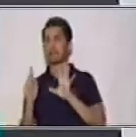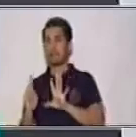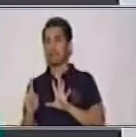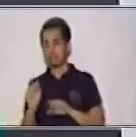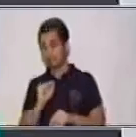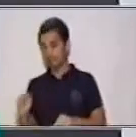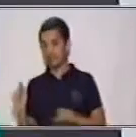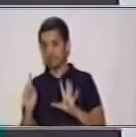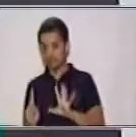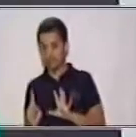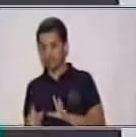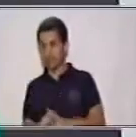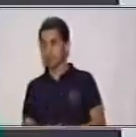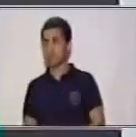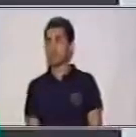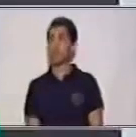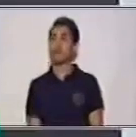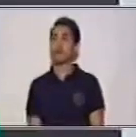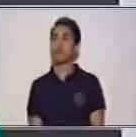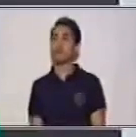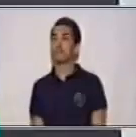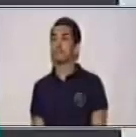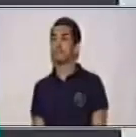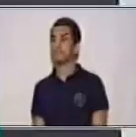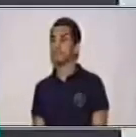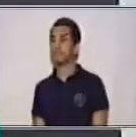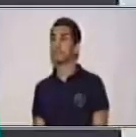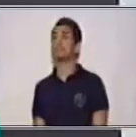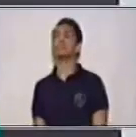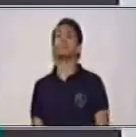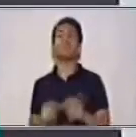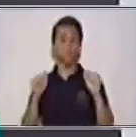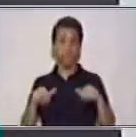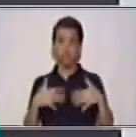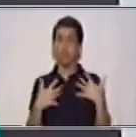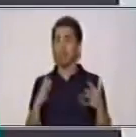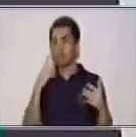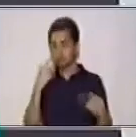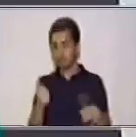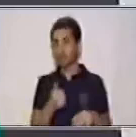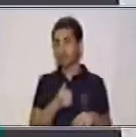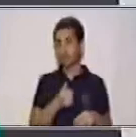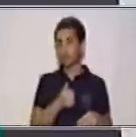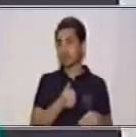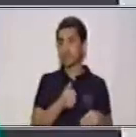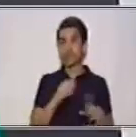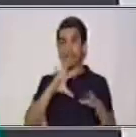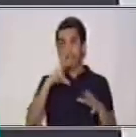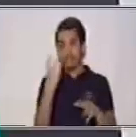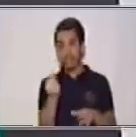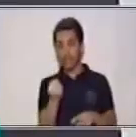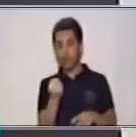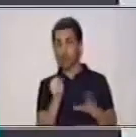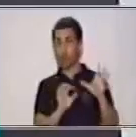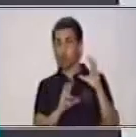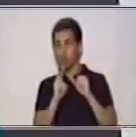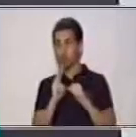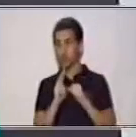divide el 6. Entonces ahora ya tenemos nuevamente un número entero por un